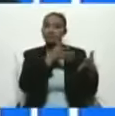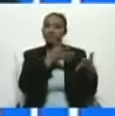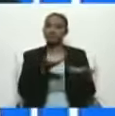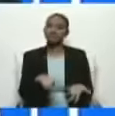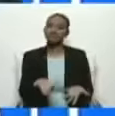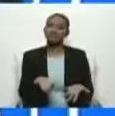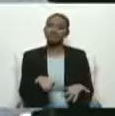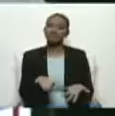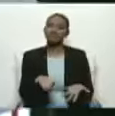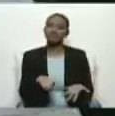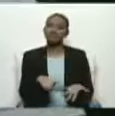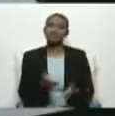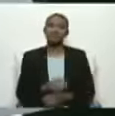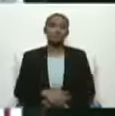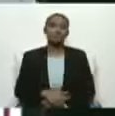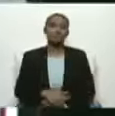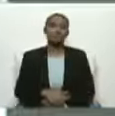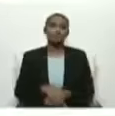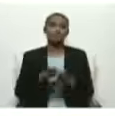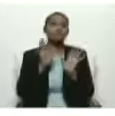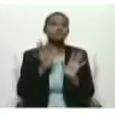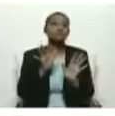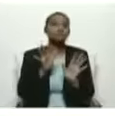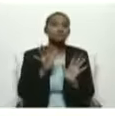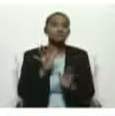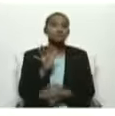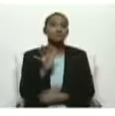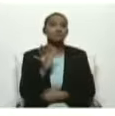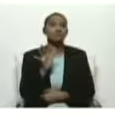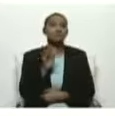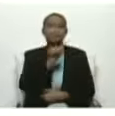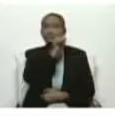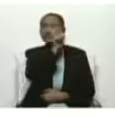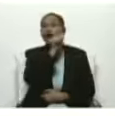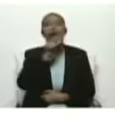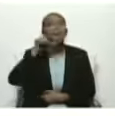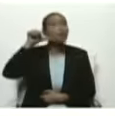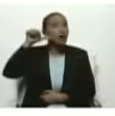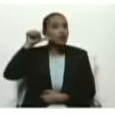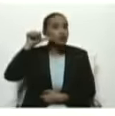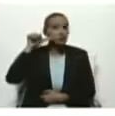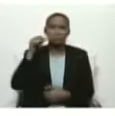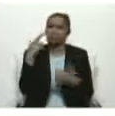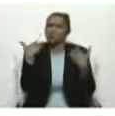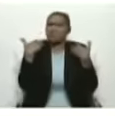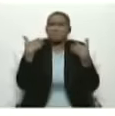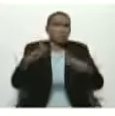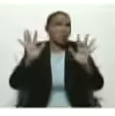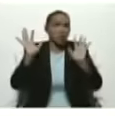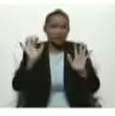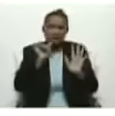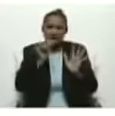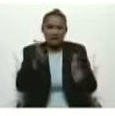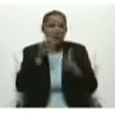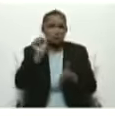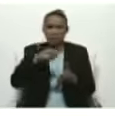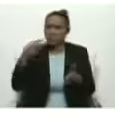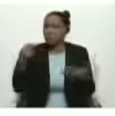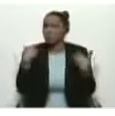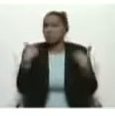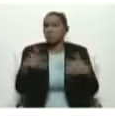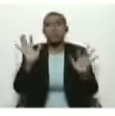A Ramayú no le importa que él no presentó nunca las pruebas del fraude en el 2004. Le sabe a Casabe. En el